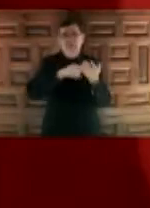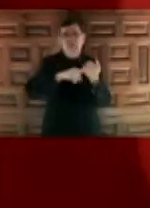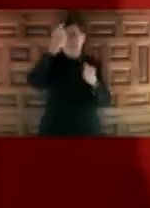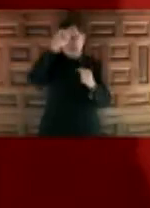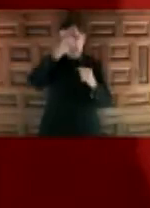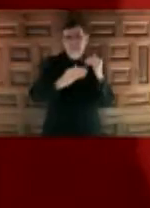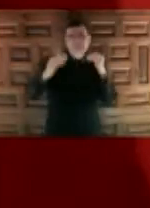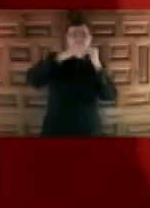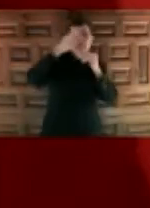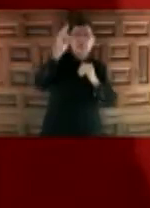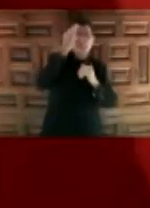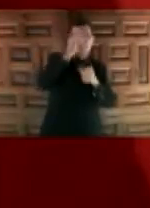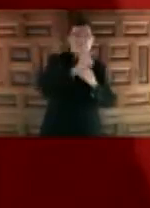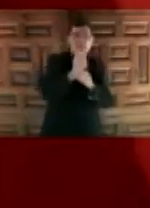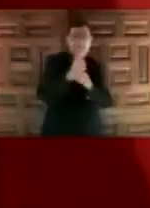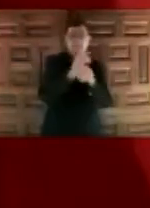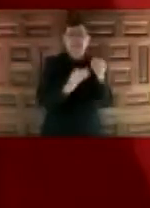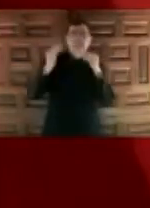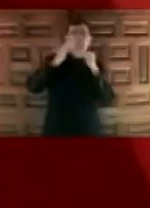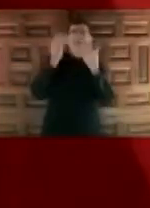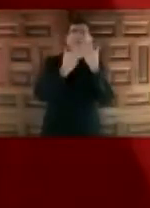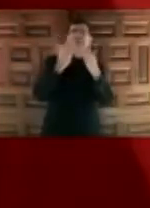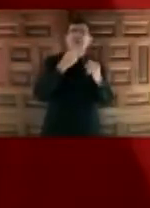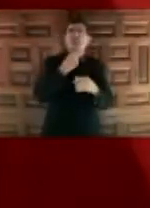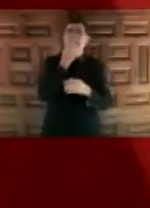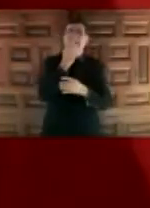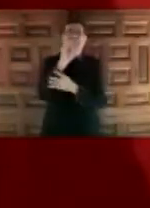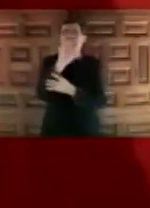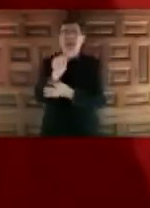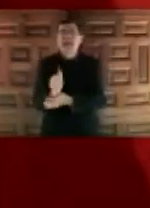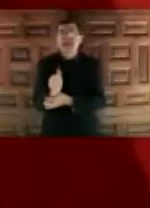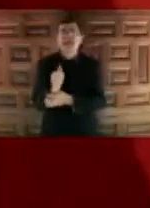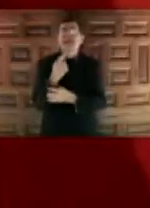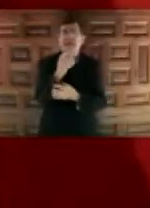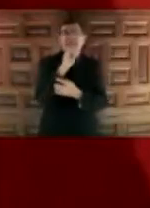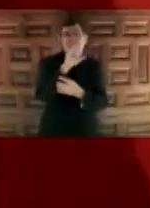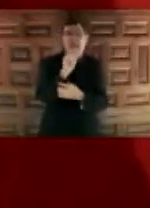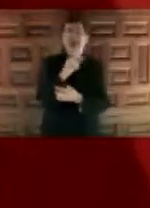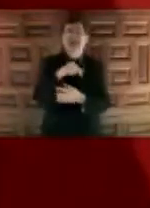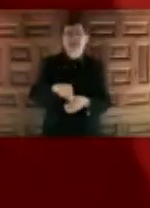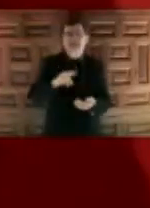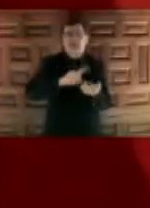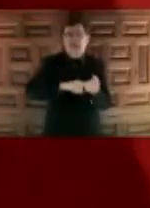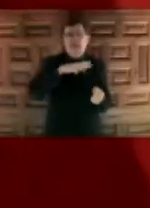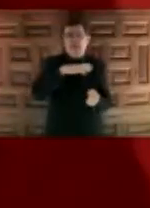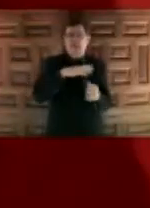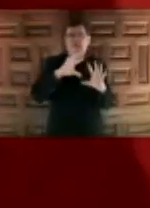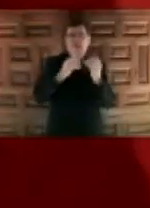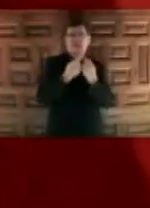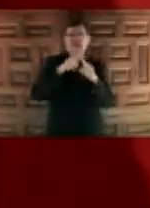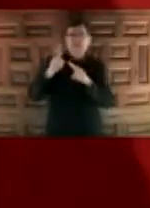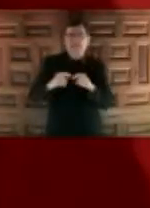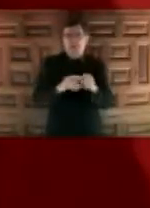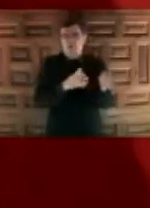técnico superior, universitario, licenciatura y posgrado. No dice becas. Las becas se han convertido en este país en un conjunto